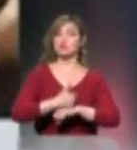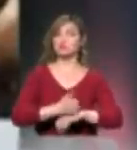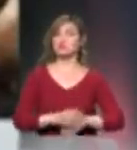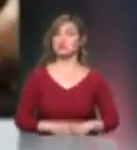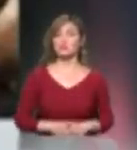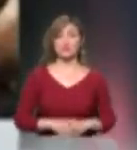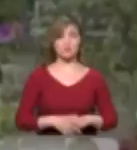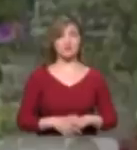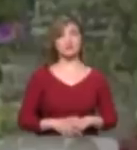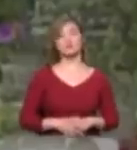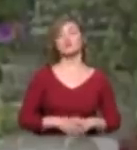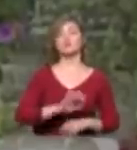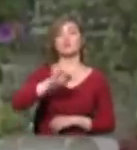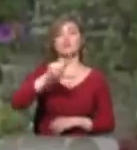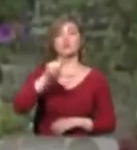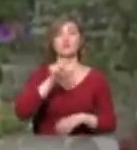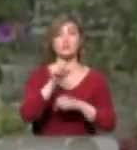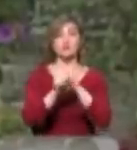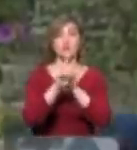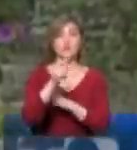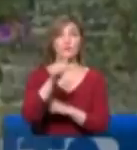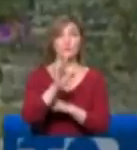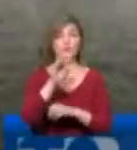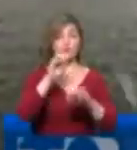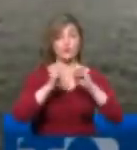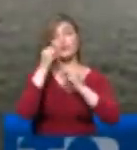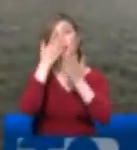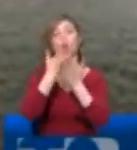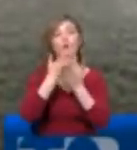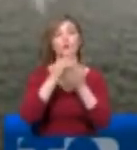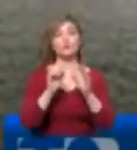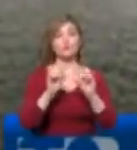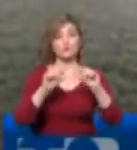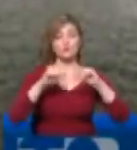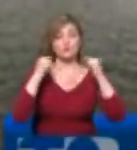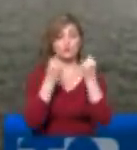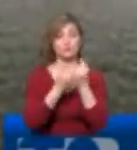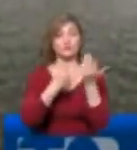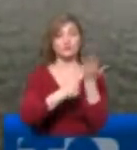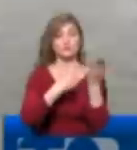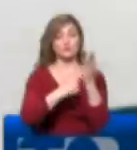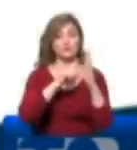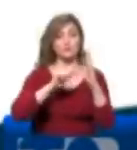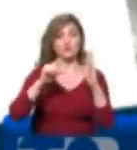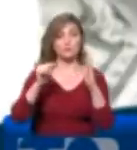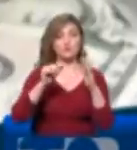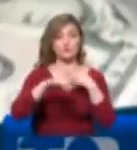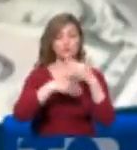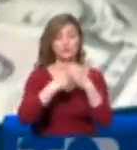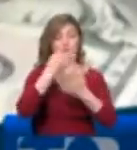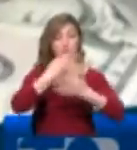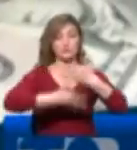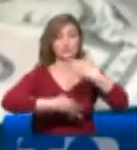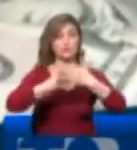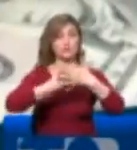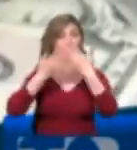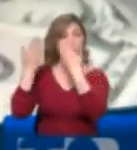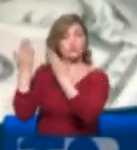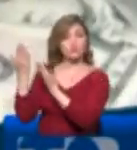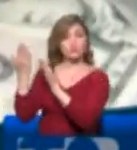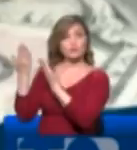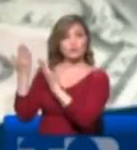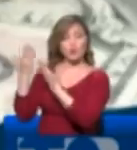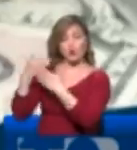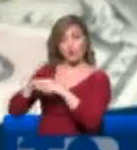autoridades. Desde julio del 2018, un informe de la Unidad de Análisis Financiero consta en la Fiscalía. Sus ingresos totales sumaron